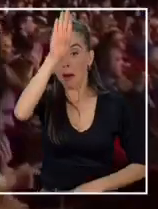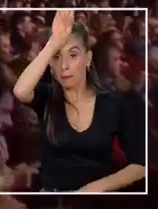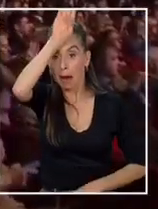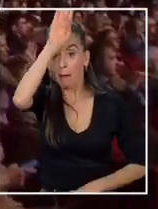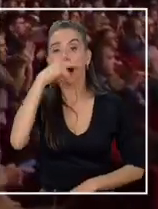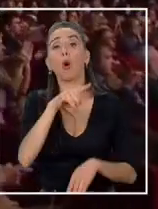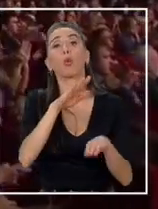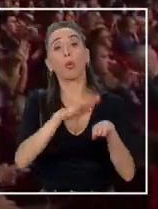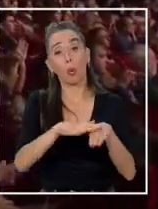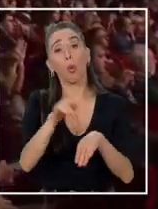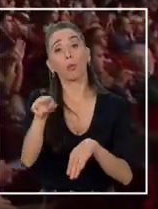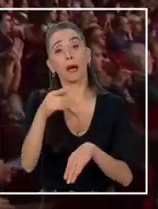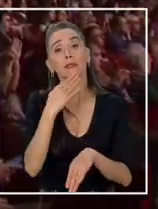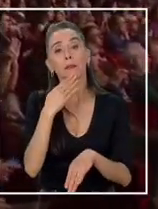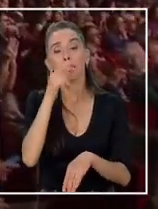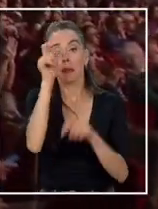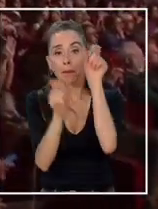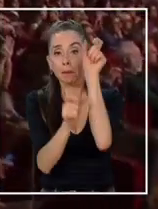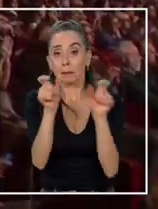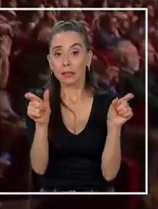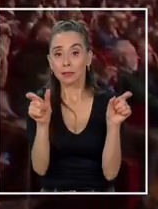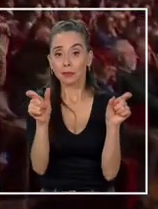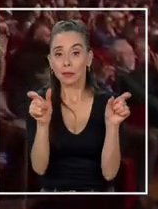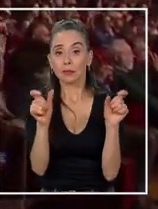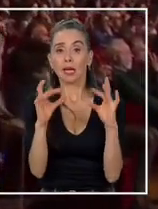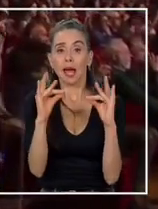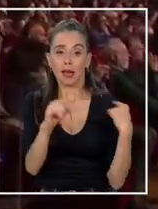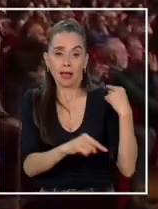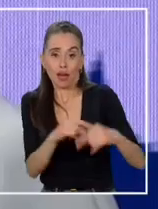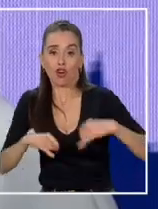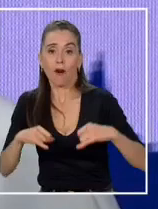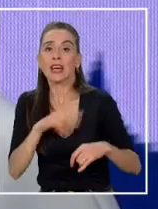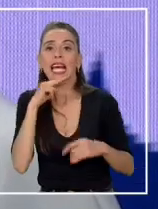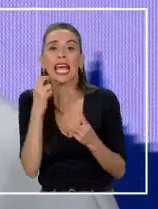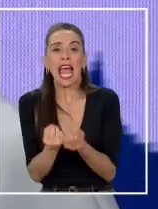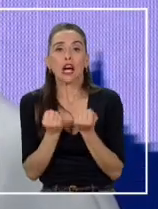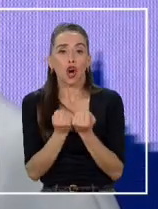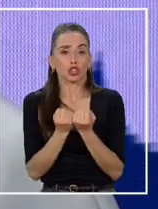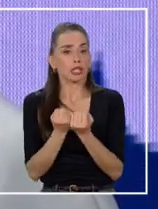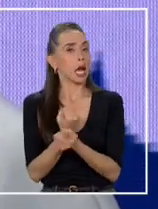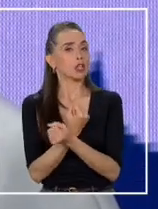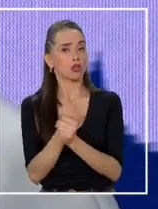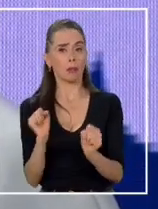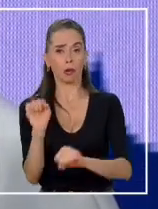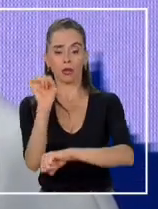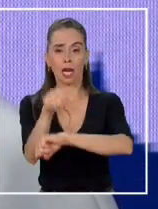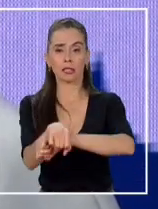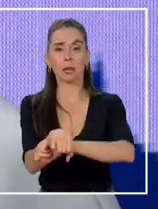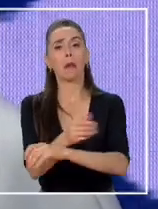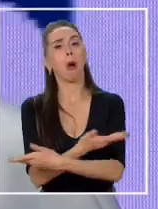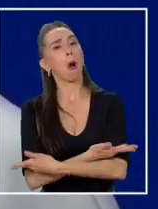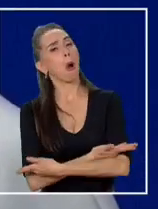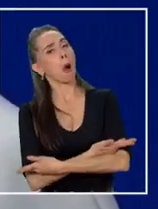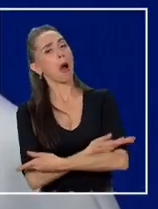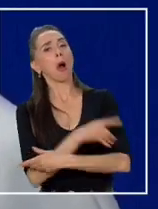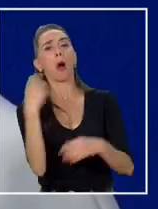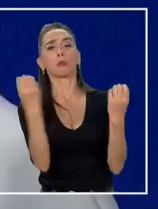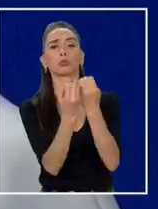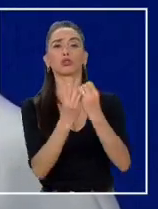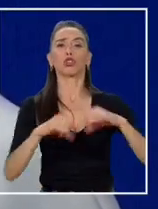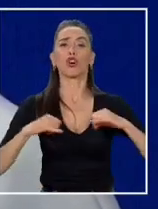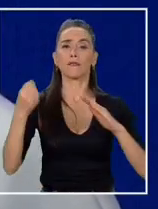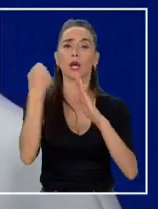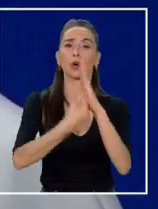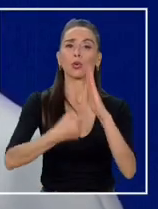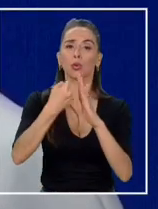en parte al egoísmo de las nuevas generaciones. No podemos aceptar pasivamente que tantos jóvenes luchen